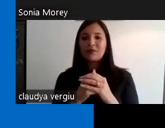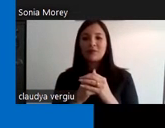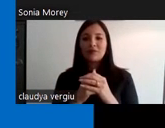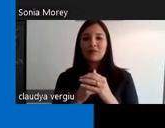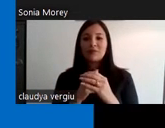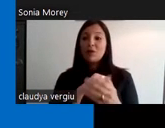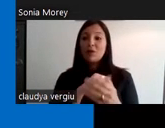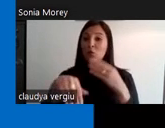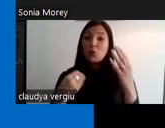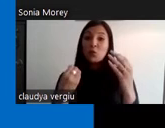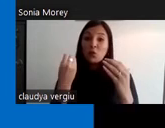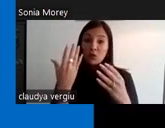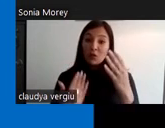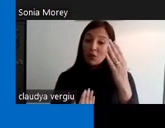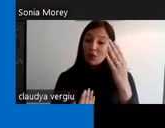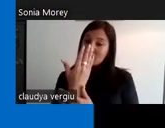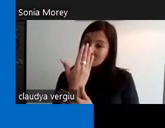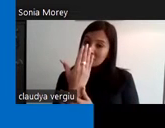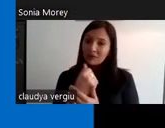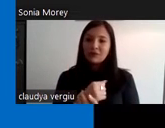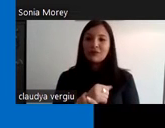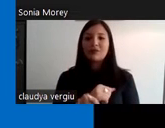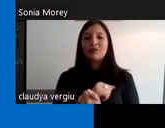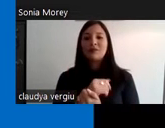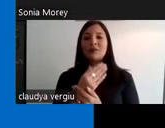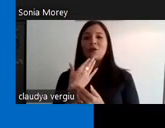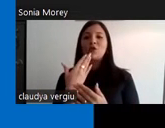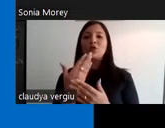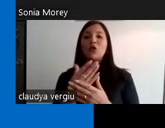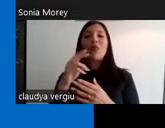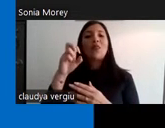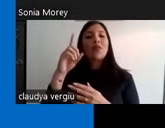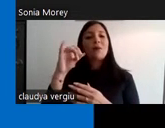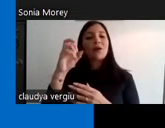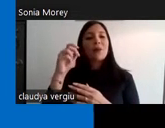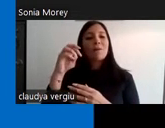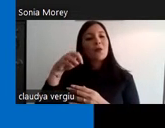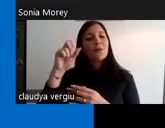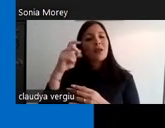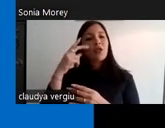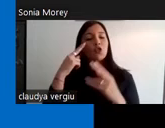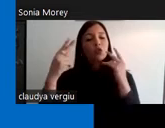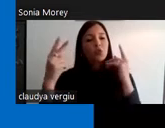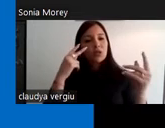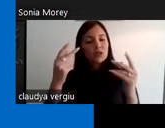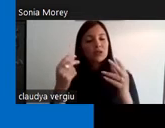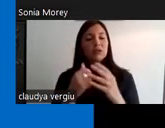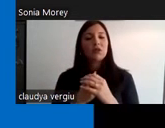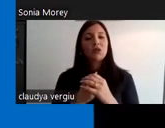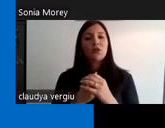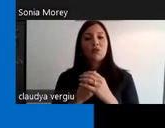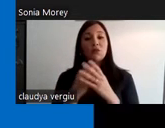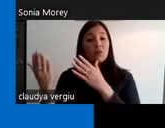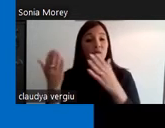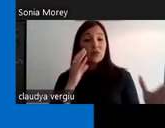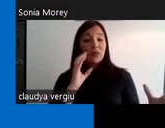ante todo muy buenos días es un gusto para nosotros el departamento de inteligencia de mercados turísticos poder darles esta